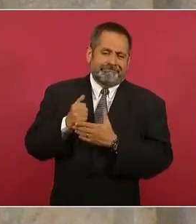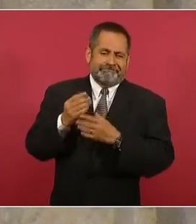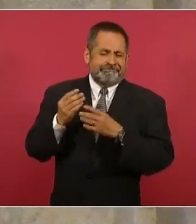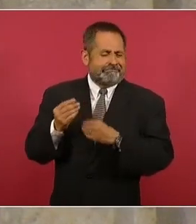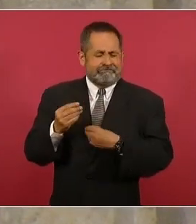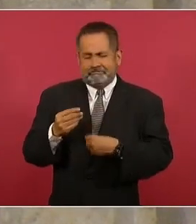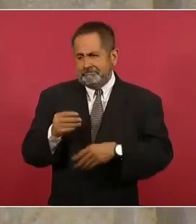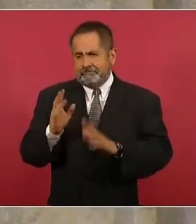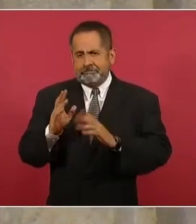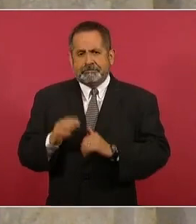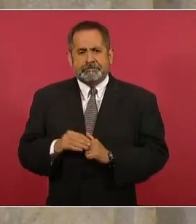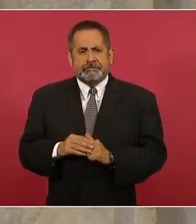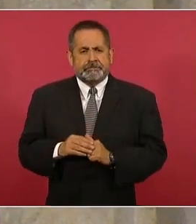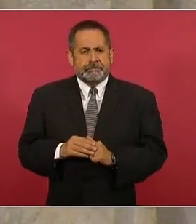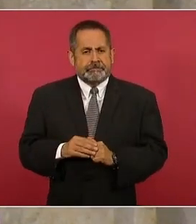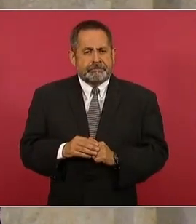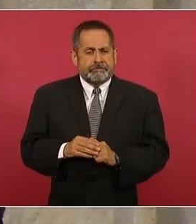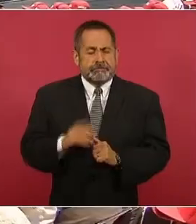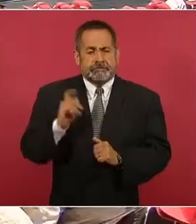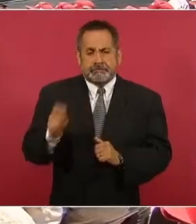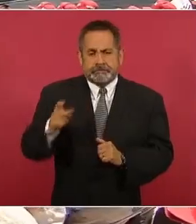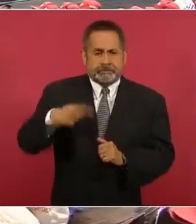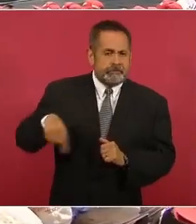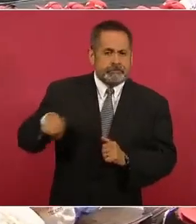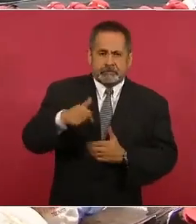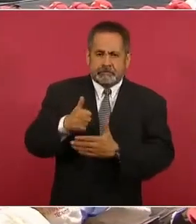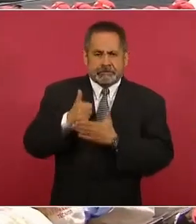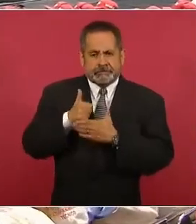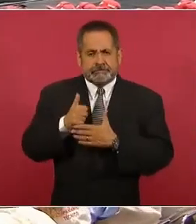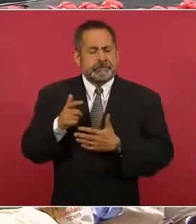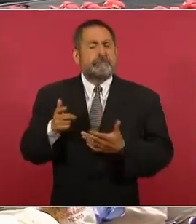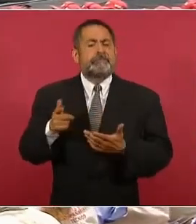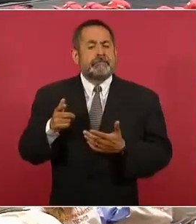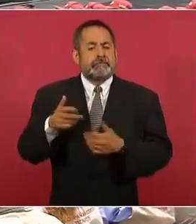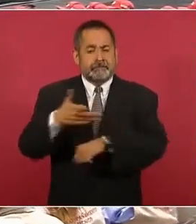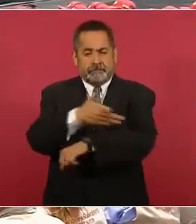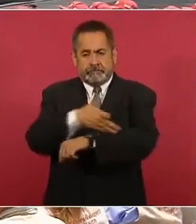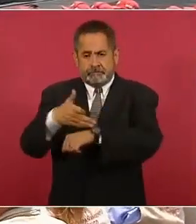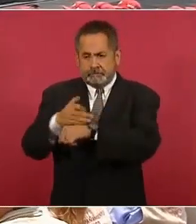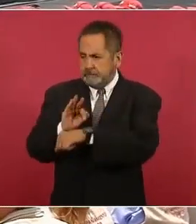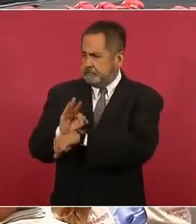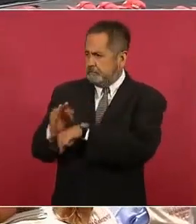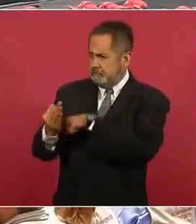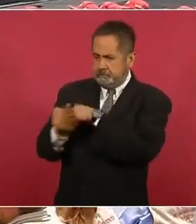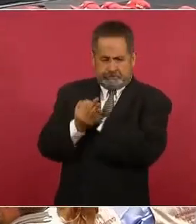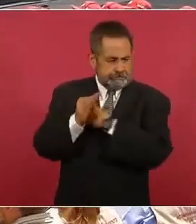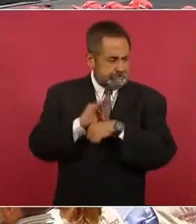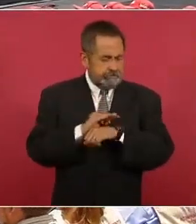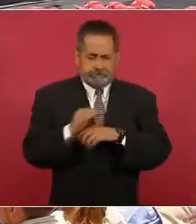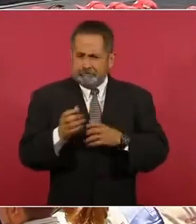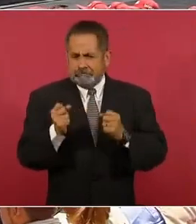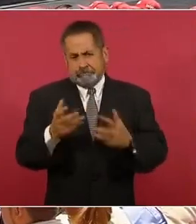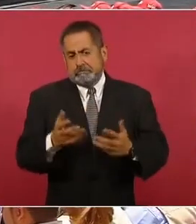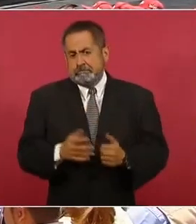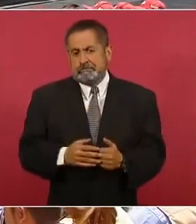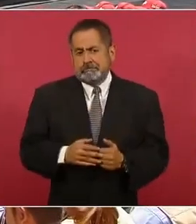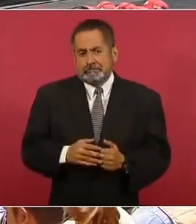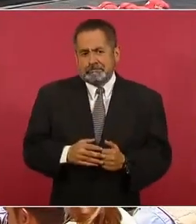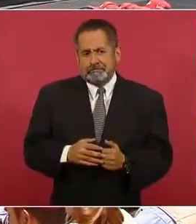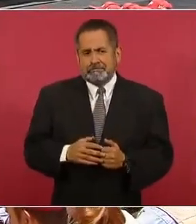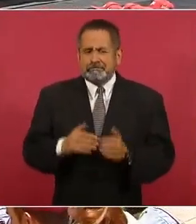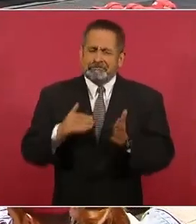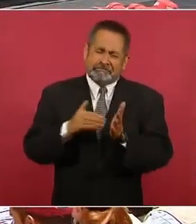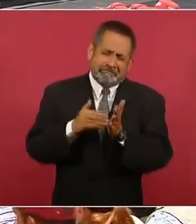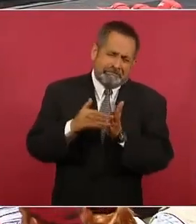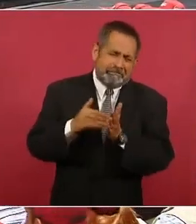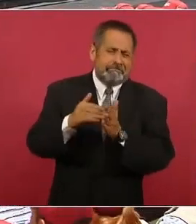ayudó el que en las familias nos cuidáramos. ¿Cuántos millones de